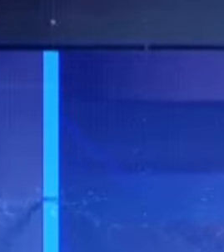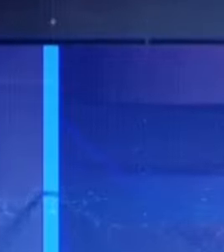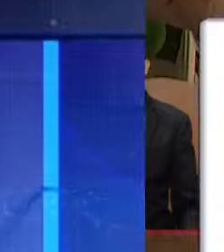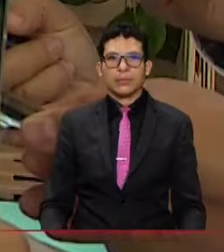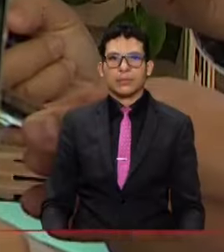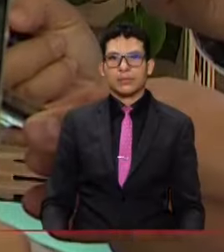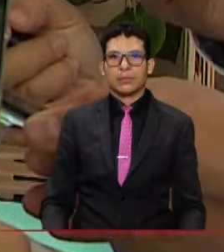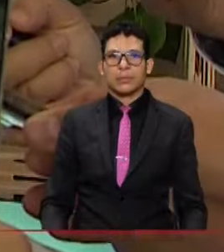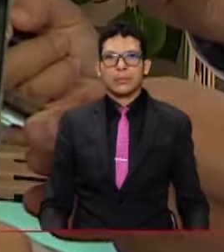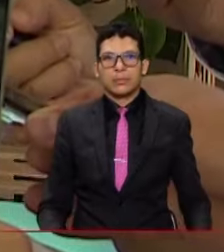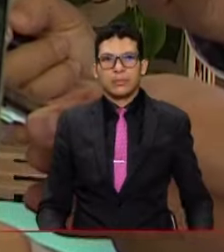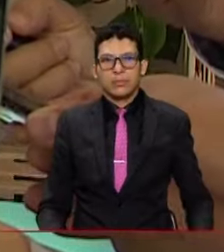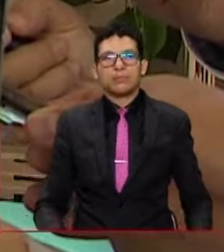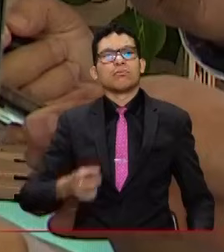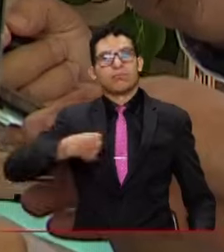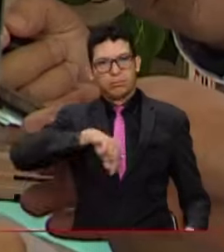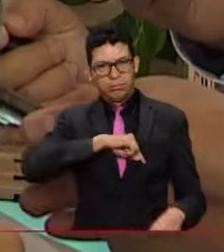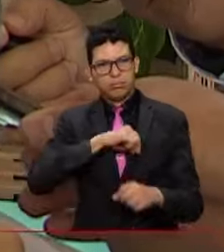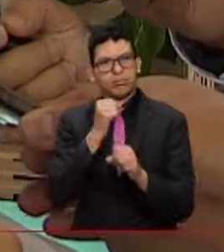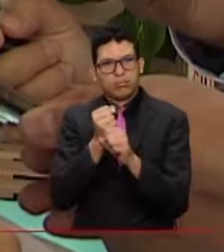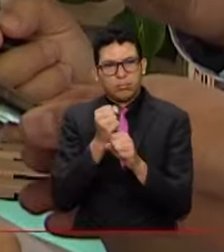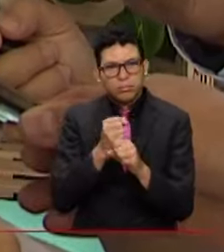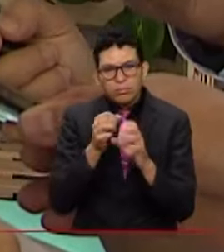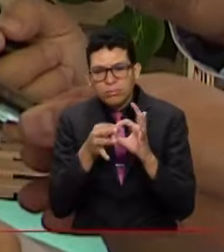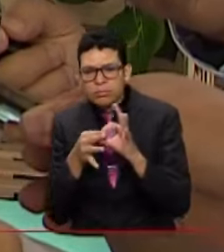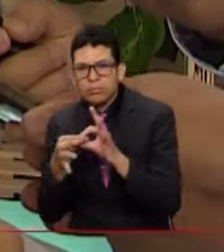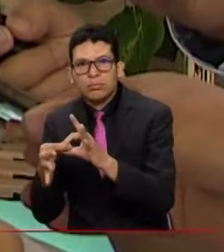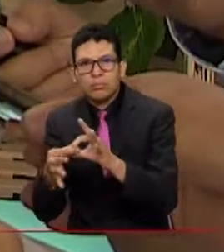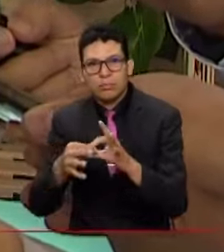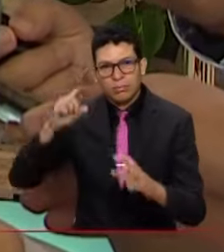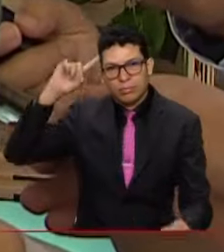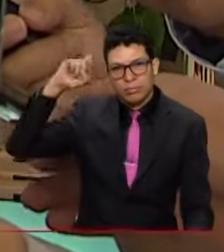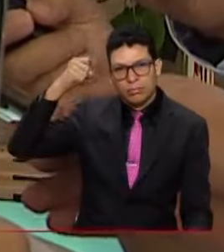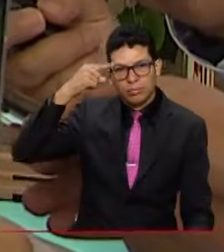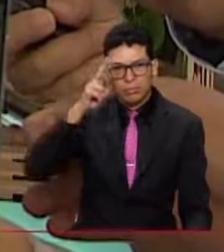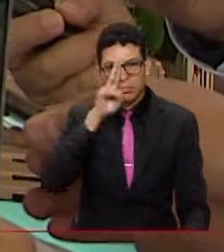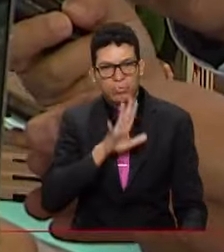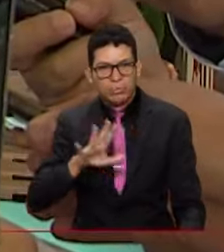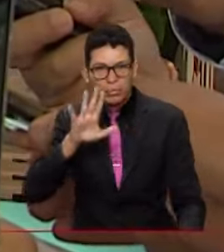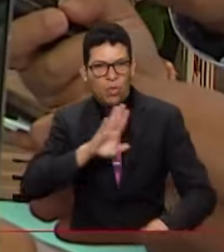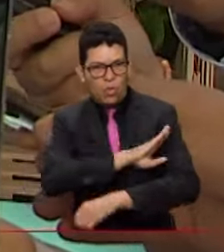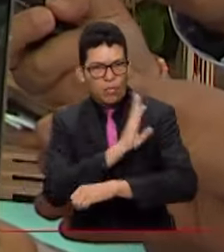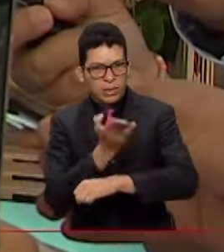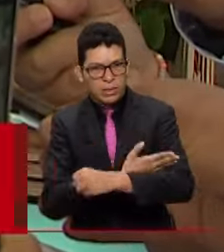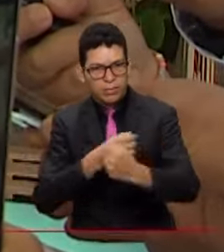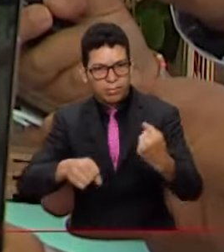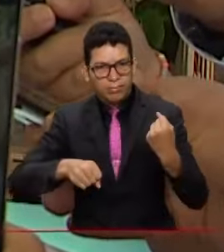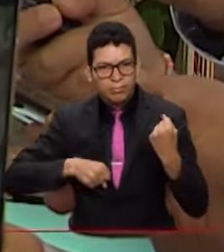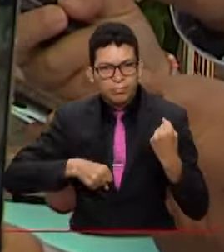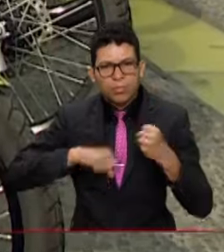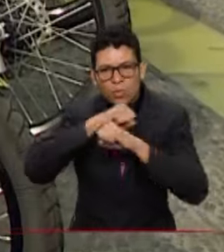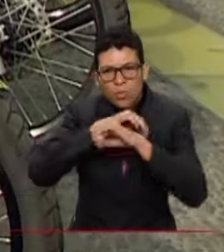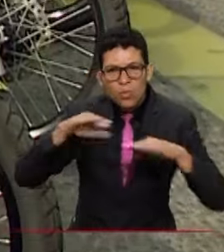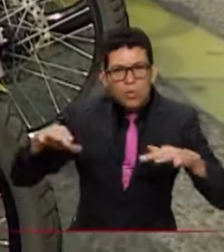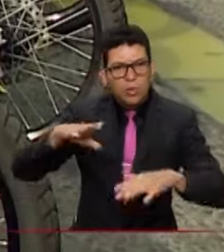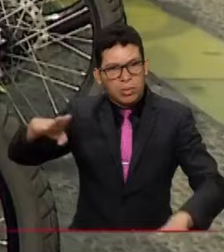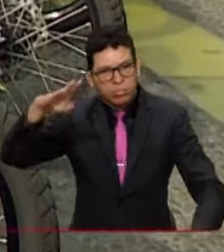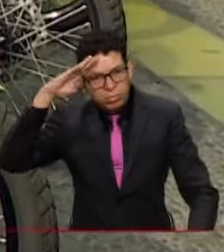mundo hemos estado trabajando articuladamente con el gobierno nacional con las fuerzas militares con la fuerza pública la